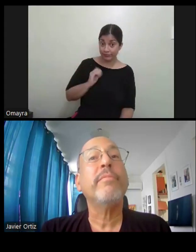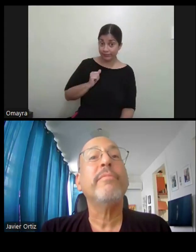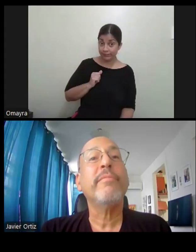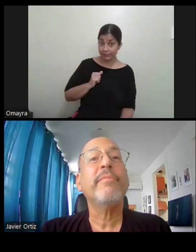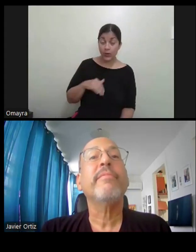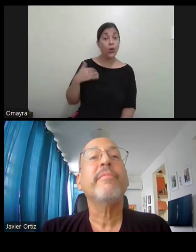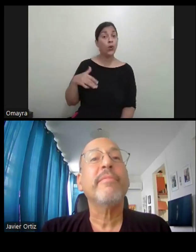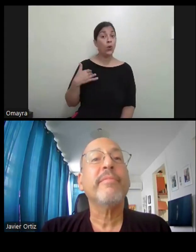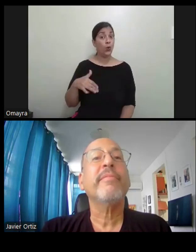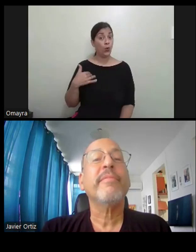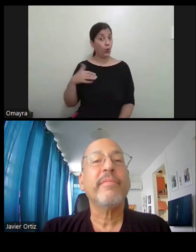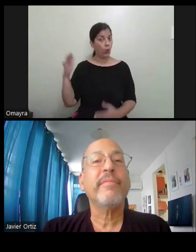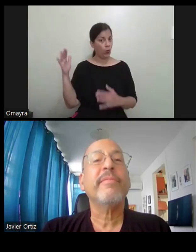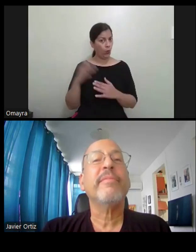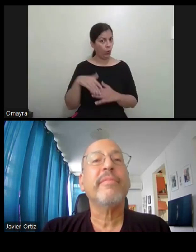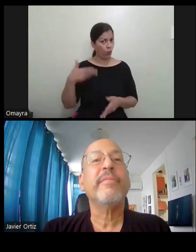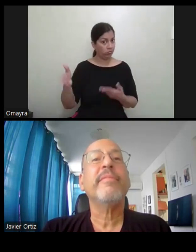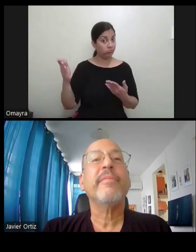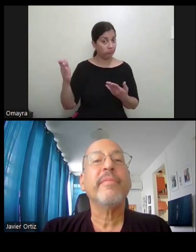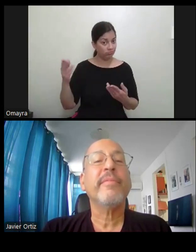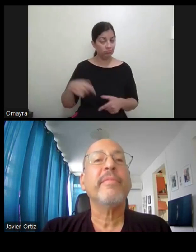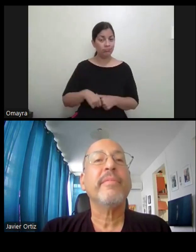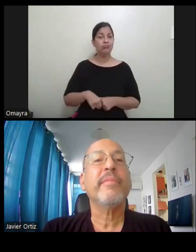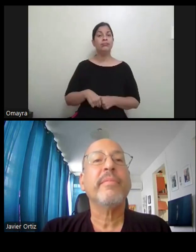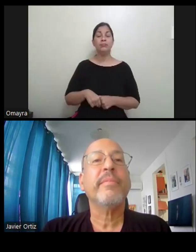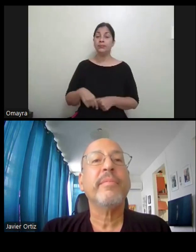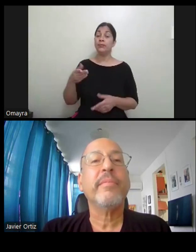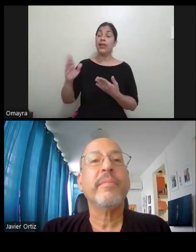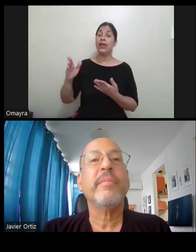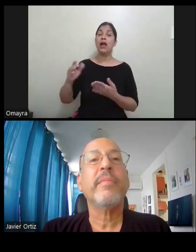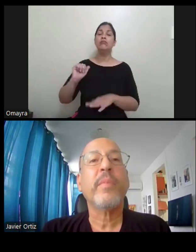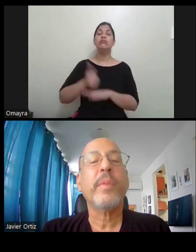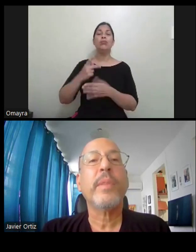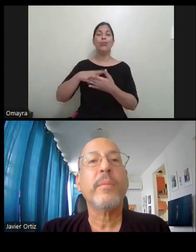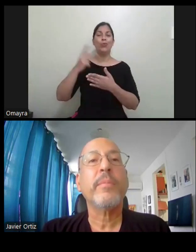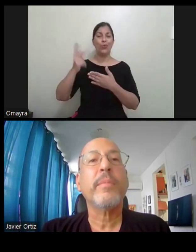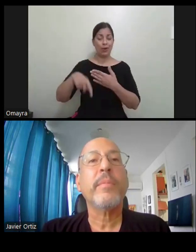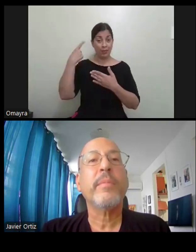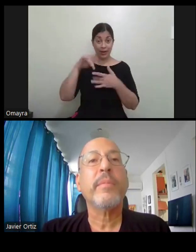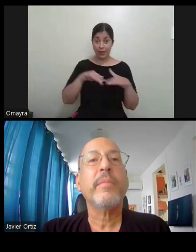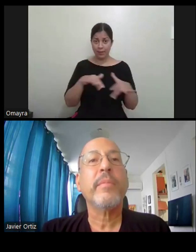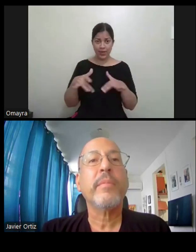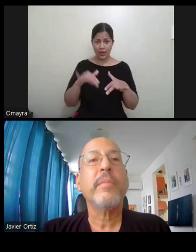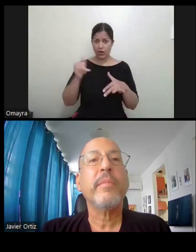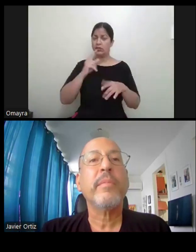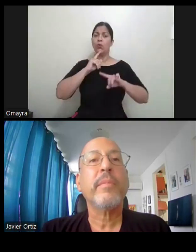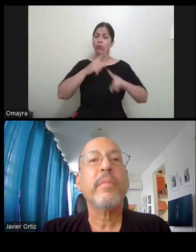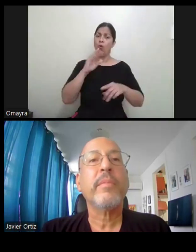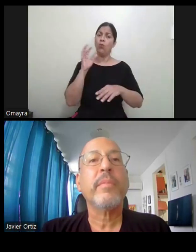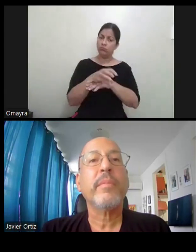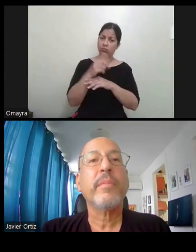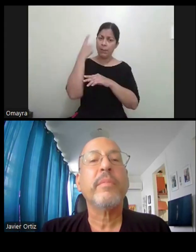Nada más y nada menos que Ivonne Figueroa. Entonces Ivonne Figueroa instauró un programa en el que el piano era mandatorio para todo el